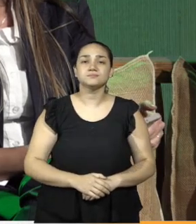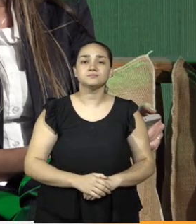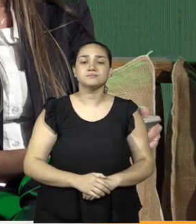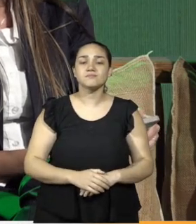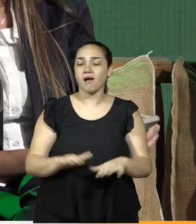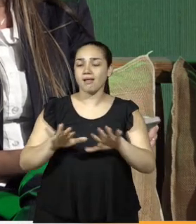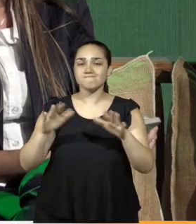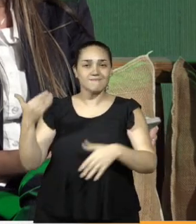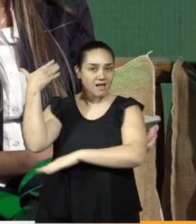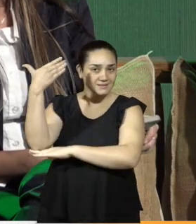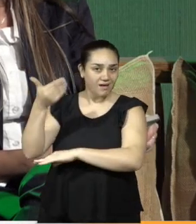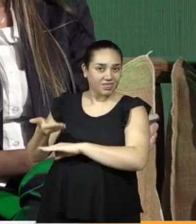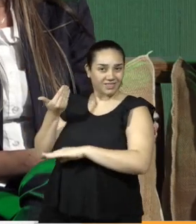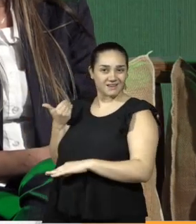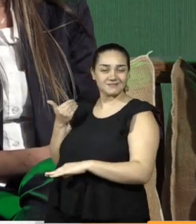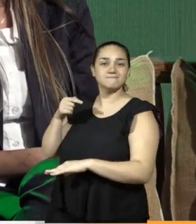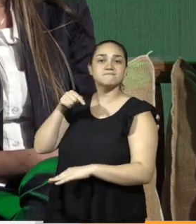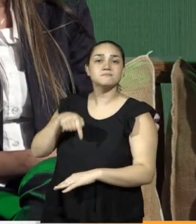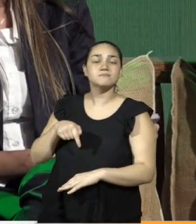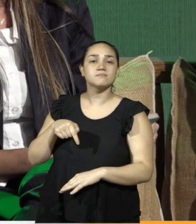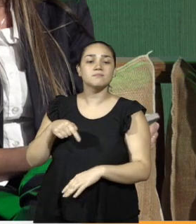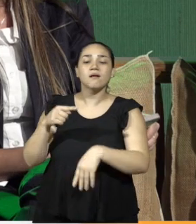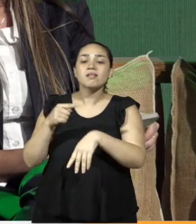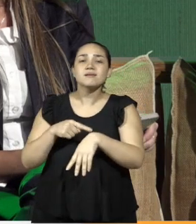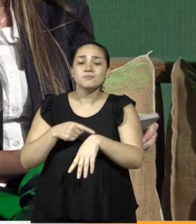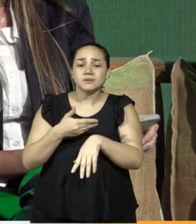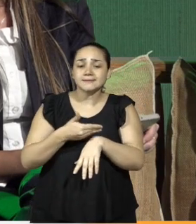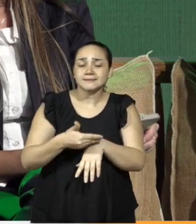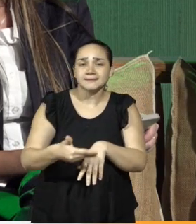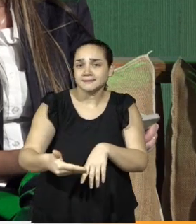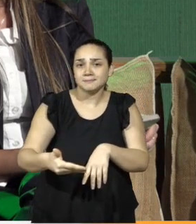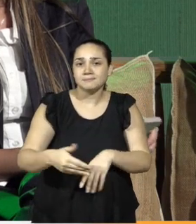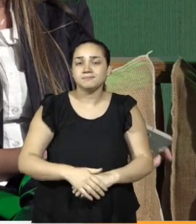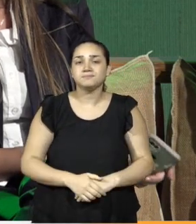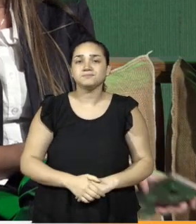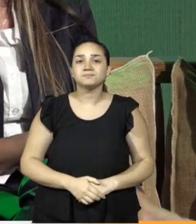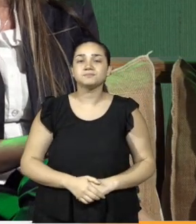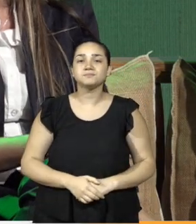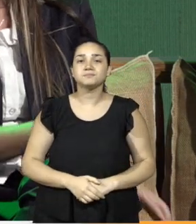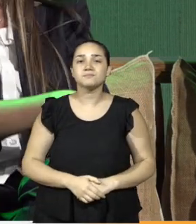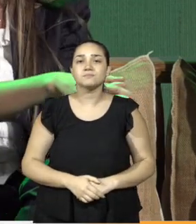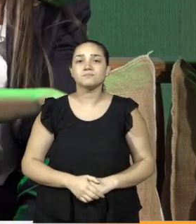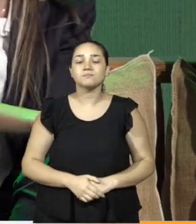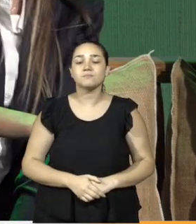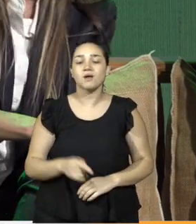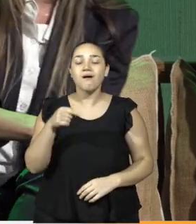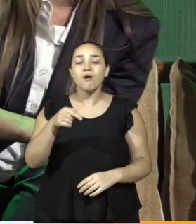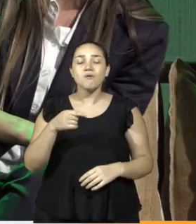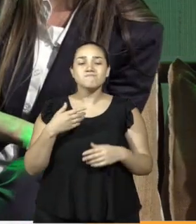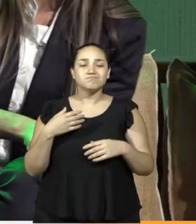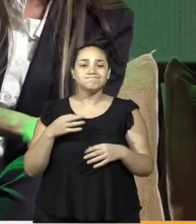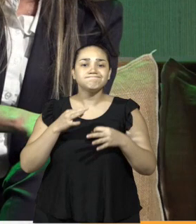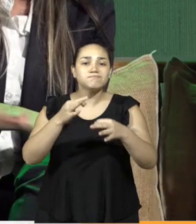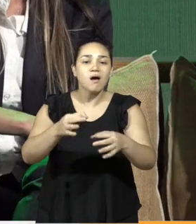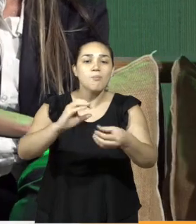la mesa anterior, estamos en una cuenta regresiva que vamos hacia un problema de